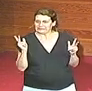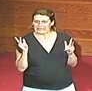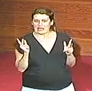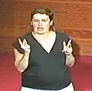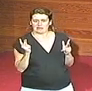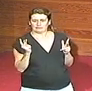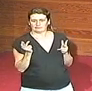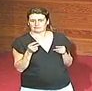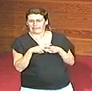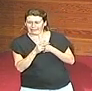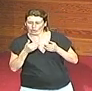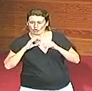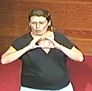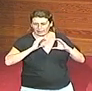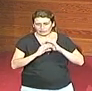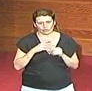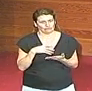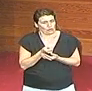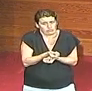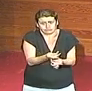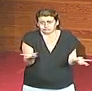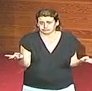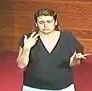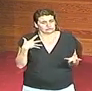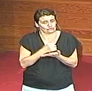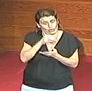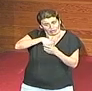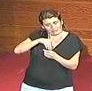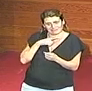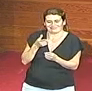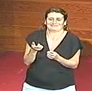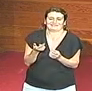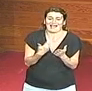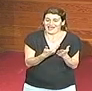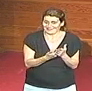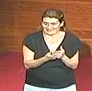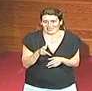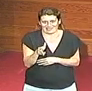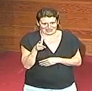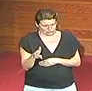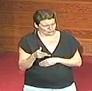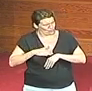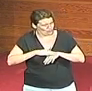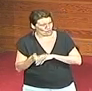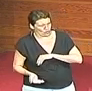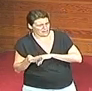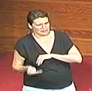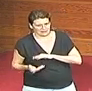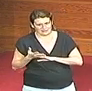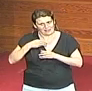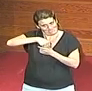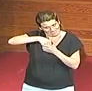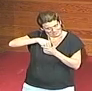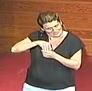el pluralismo está consagrado en la Carta de Derechos Fundamentales de la Unión Europea. También en el